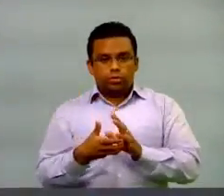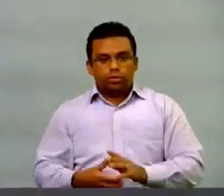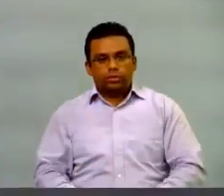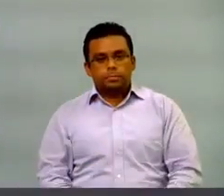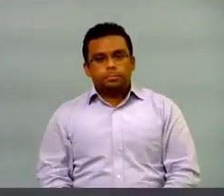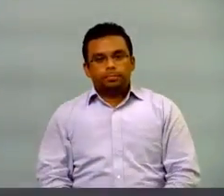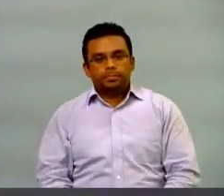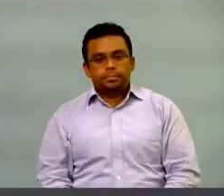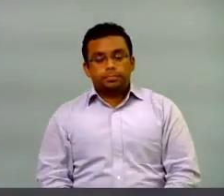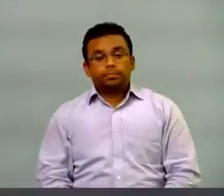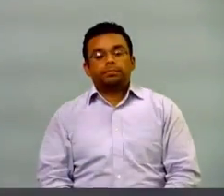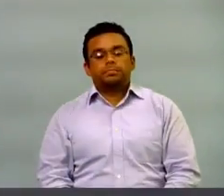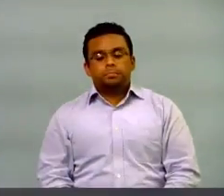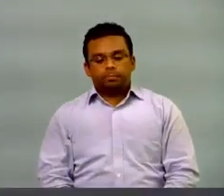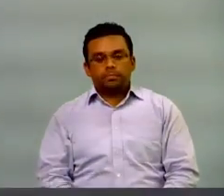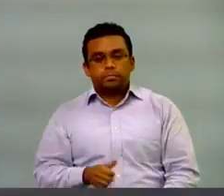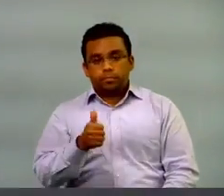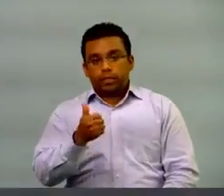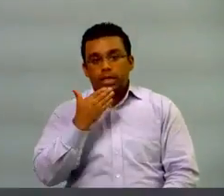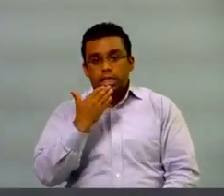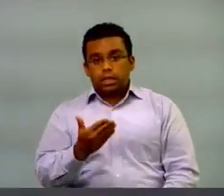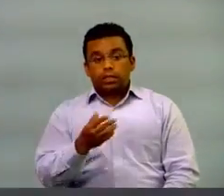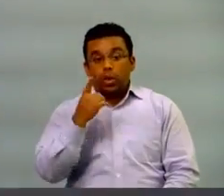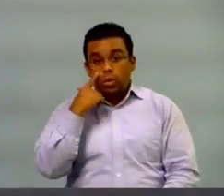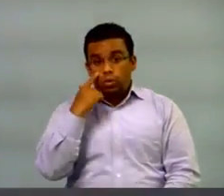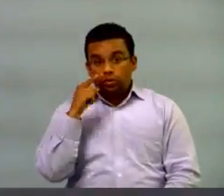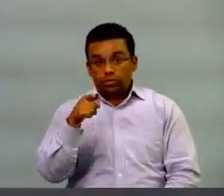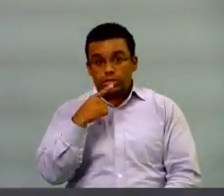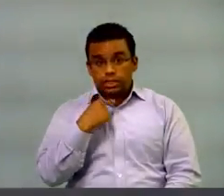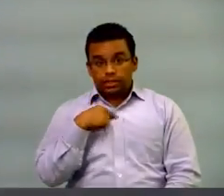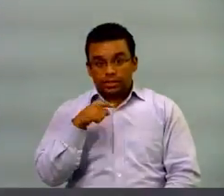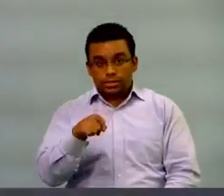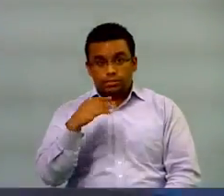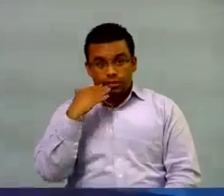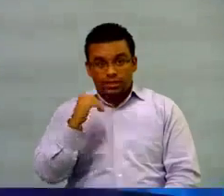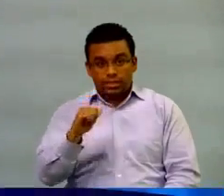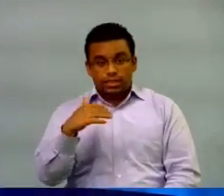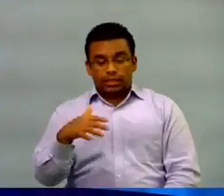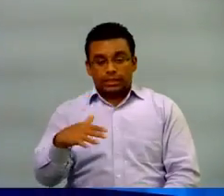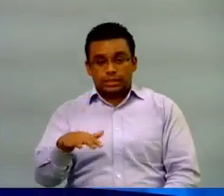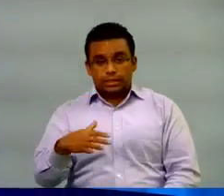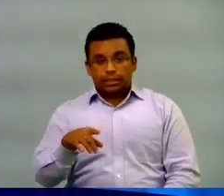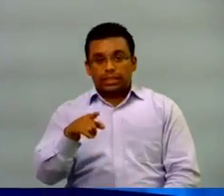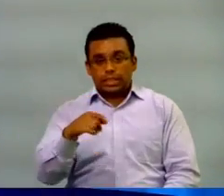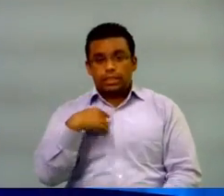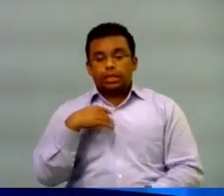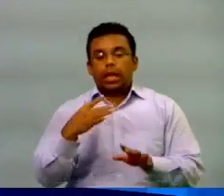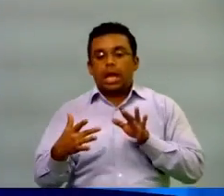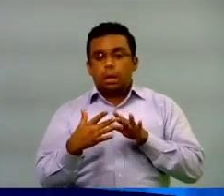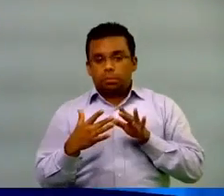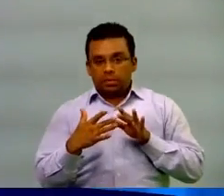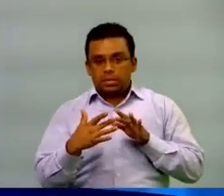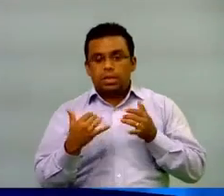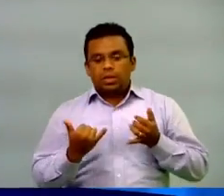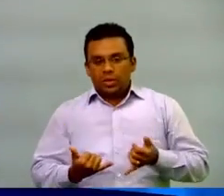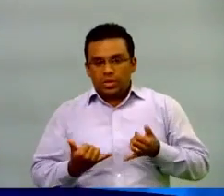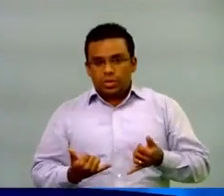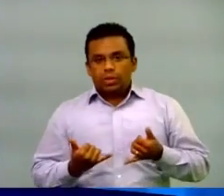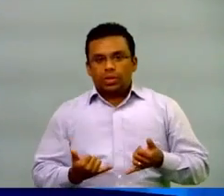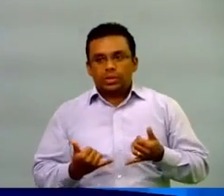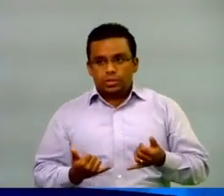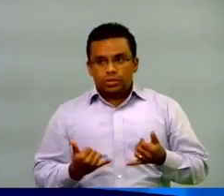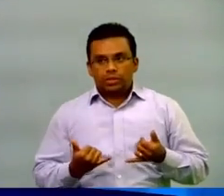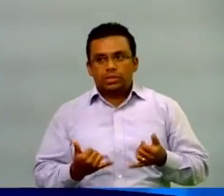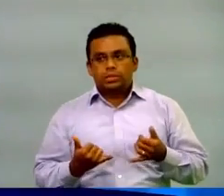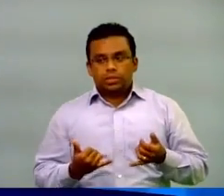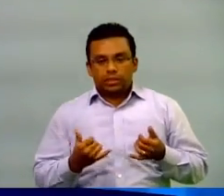Gracias, Doménica. Ojo a esto que ha mencionado Doménica, que creo que nos aplica perfectamente para esta